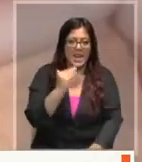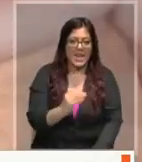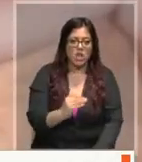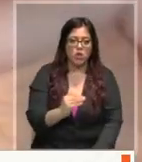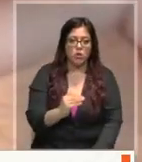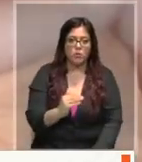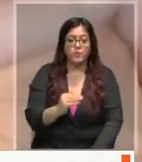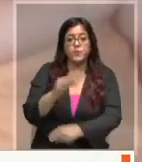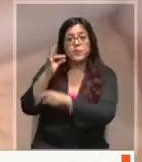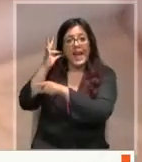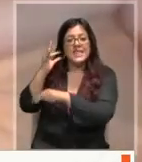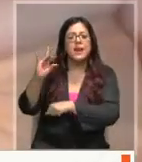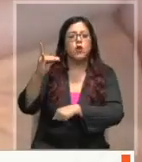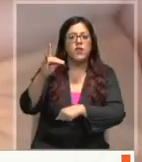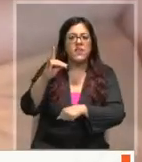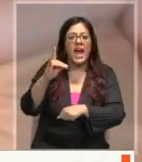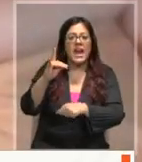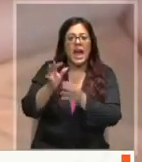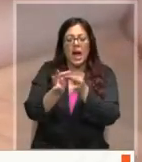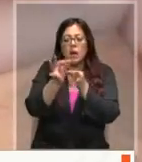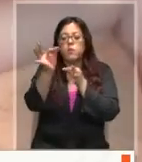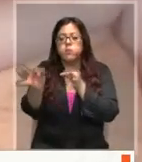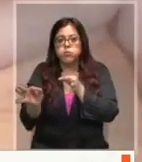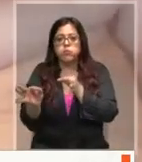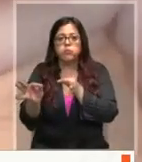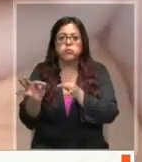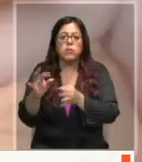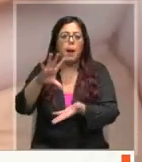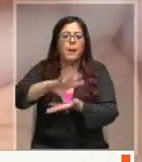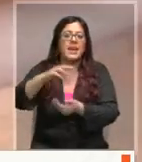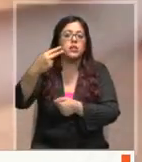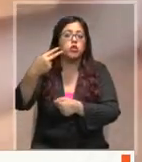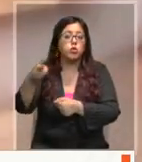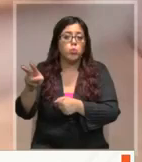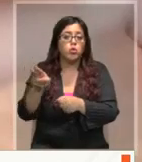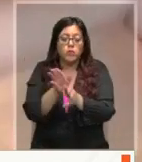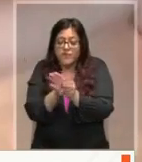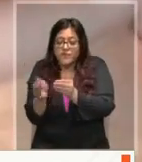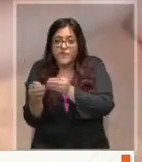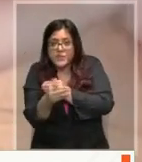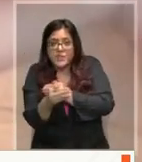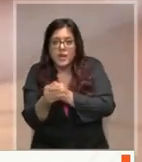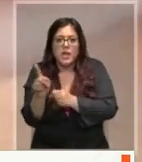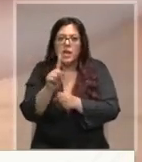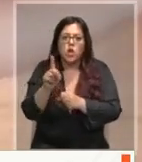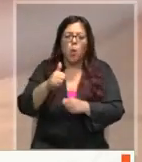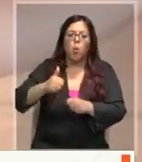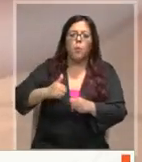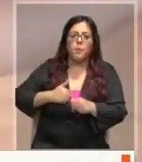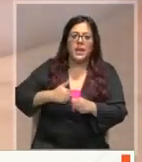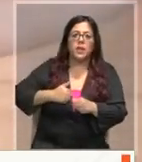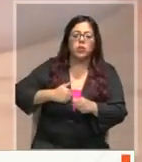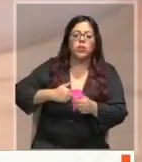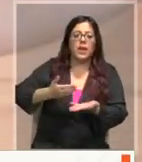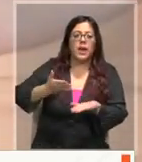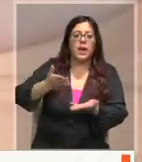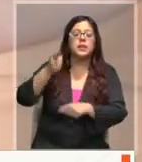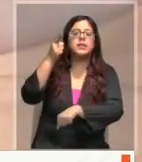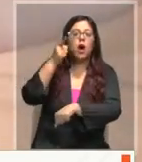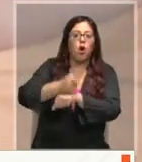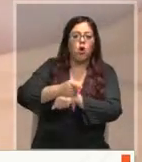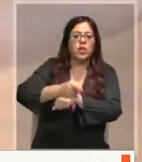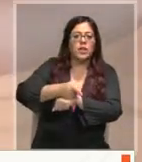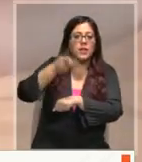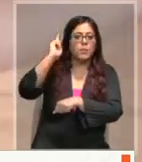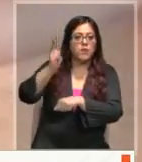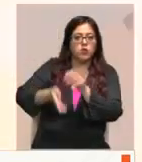de nacionalidad boliviana, se fue a su país por un paso no habilitado, incumpliendo una orden de arraigo vigente. El papá la había denunciado